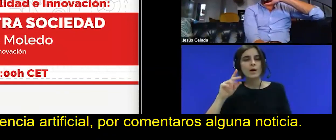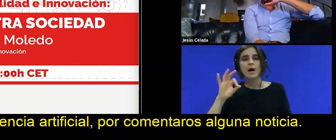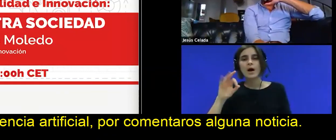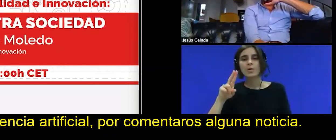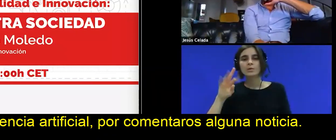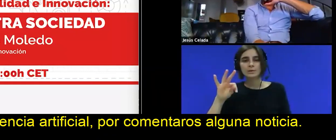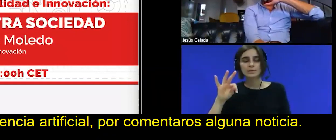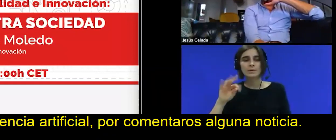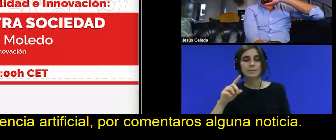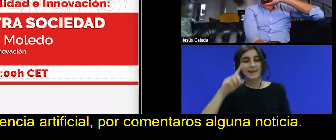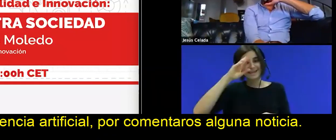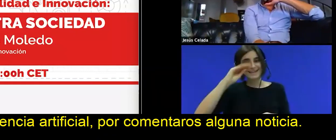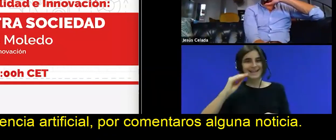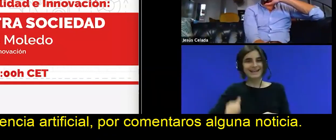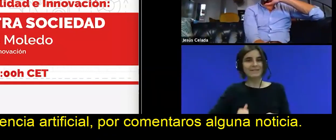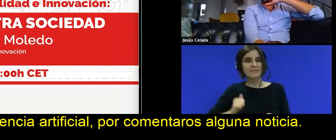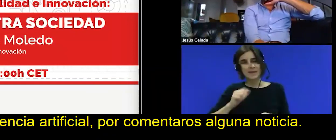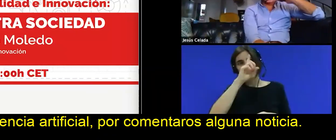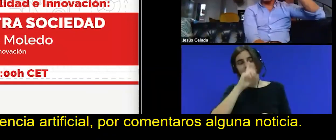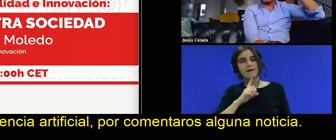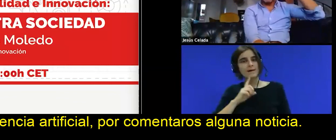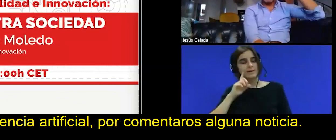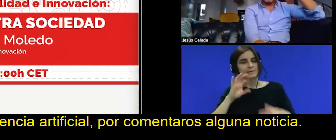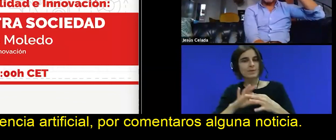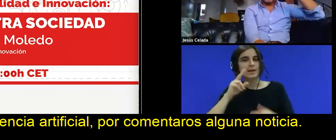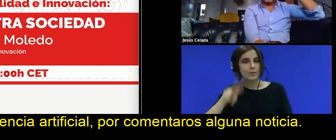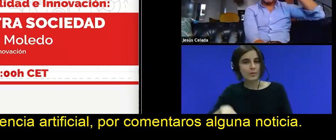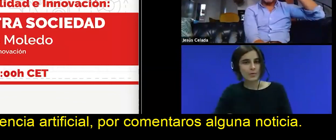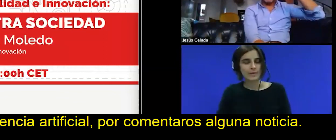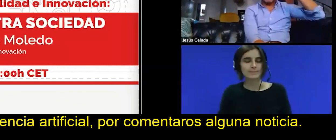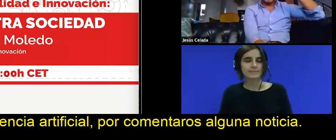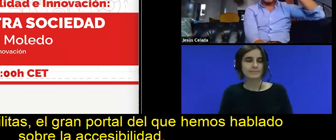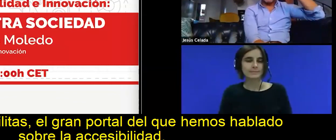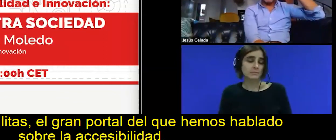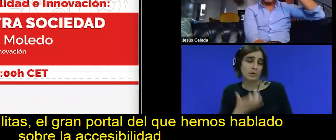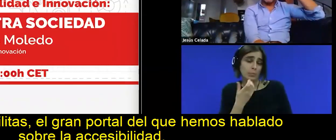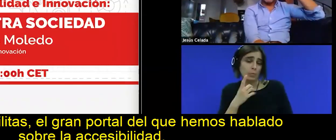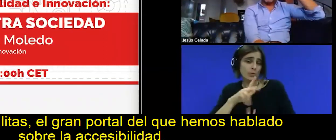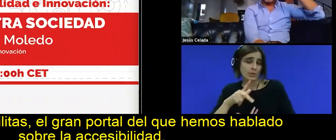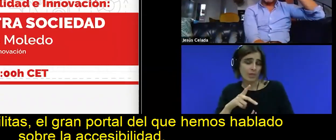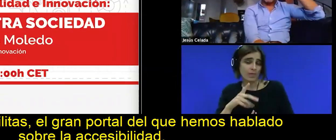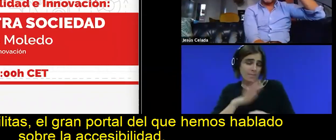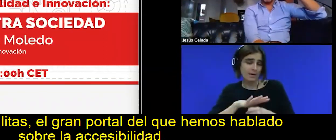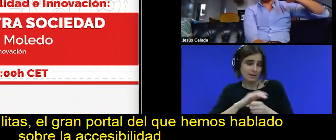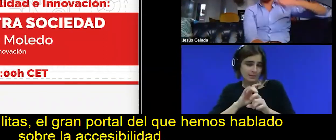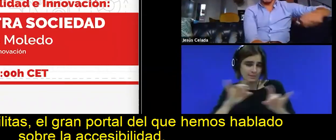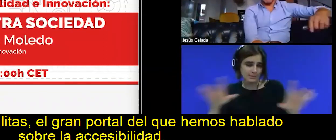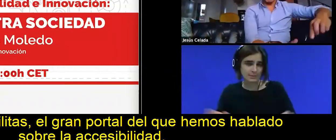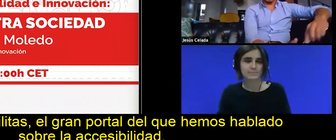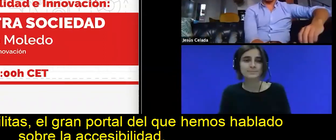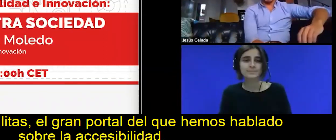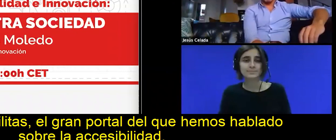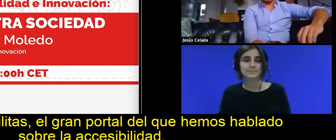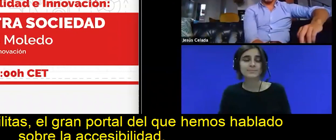de inteligencia artificial, por comentaros algunas de las noticias. Visitad Accesibilitas, el gran portal del que